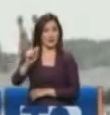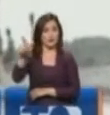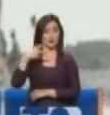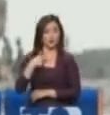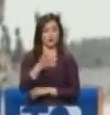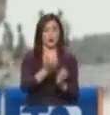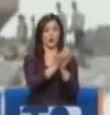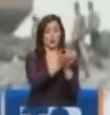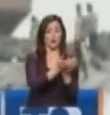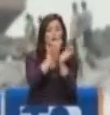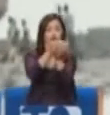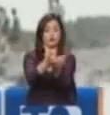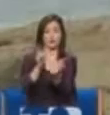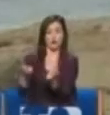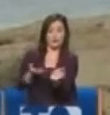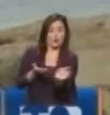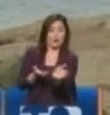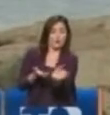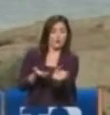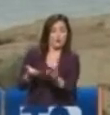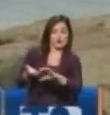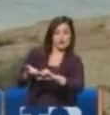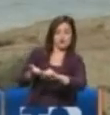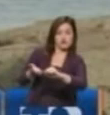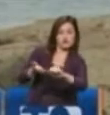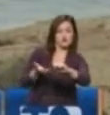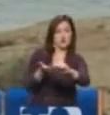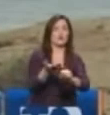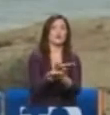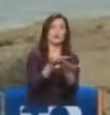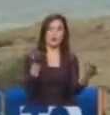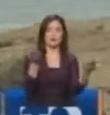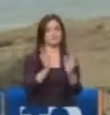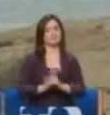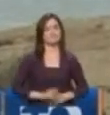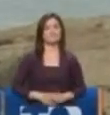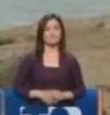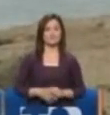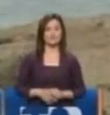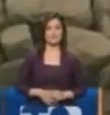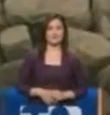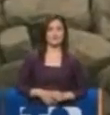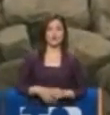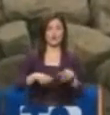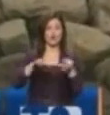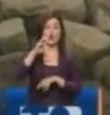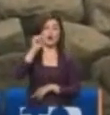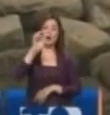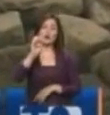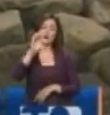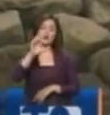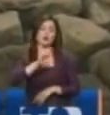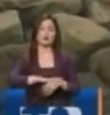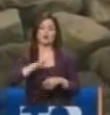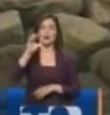recuperar la embarcación, que no sufrió daños en su infraestructura, y ya está nuevamente fondeada una milla náutica frente al sector La Caleta, donde se